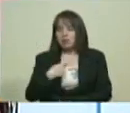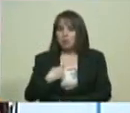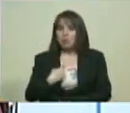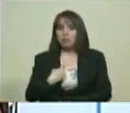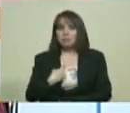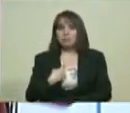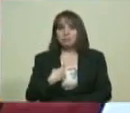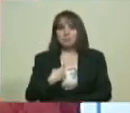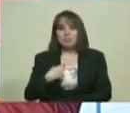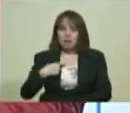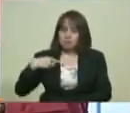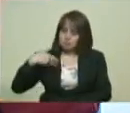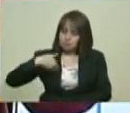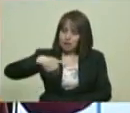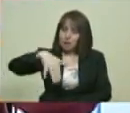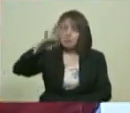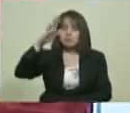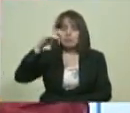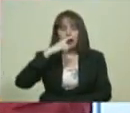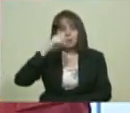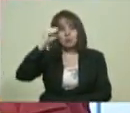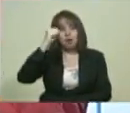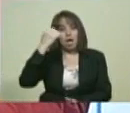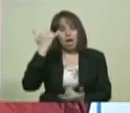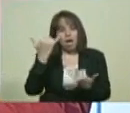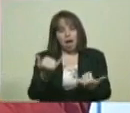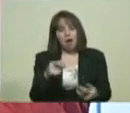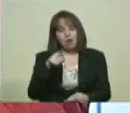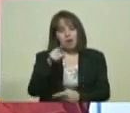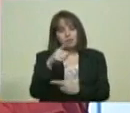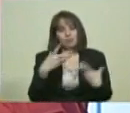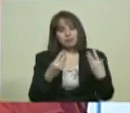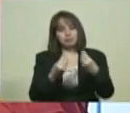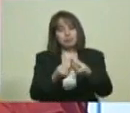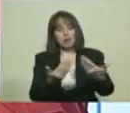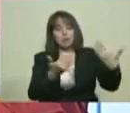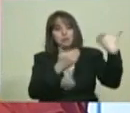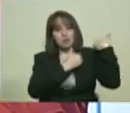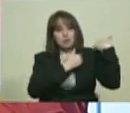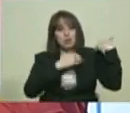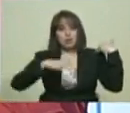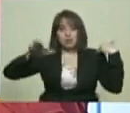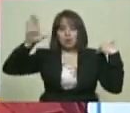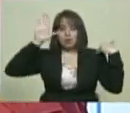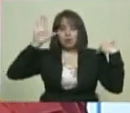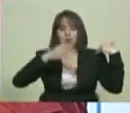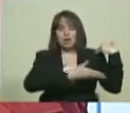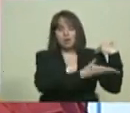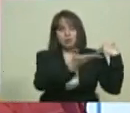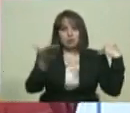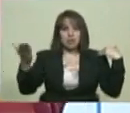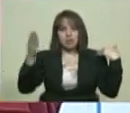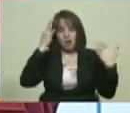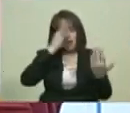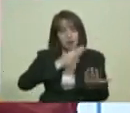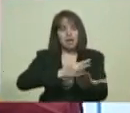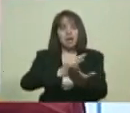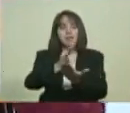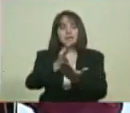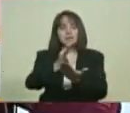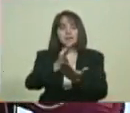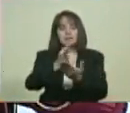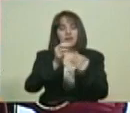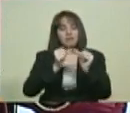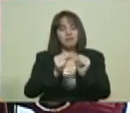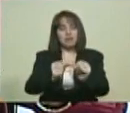ve adelante, Nicolás, ahora te toca a ti. Y yo les juré a ustedes lealtad absoluta,